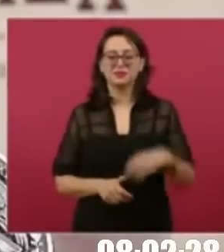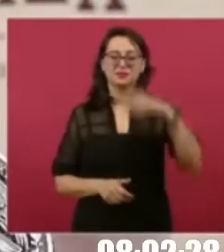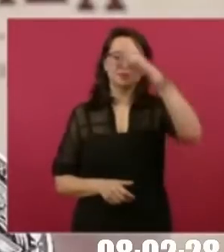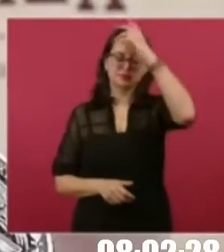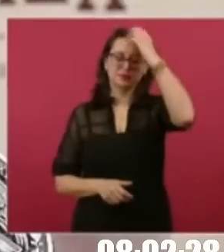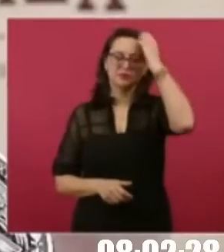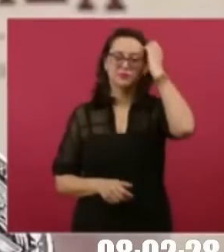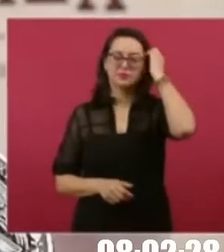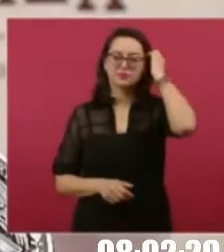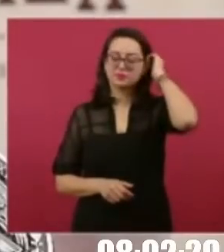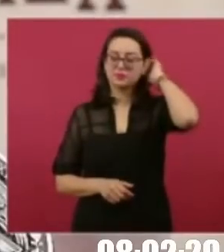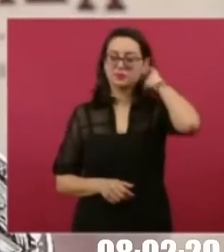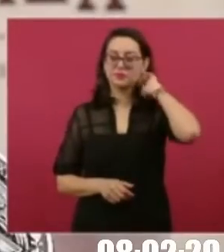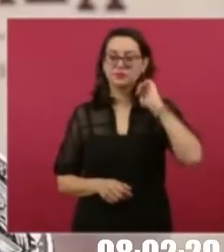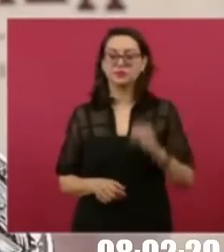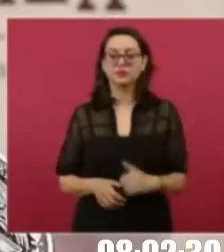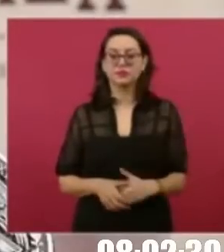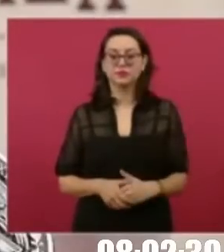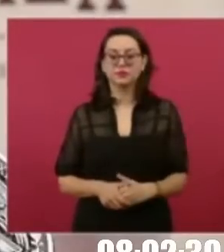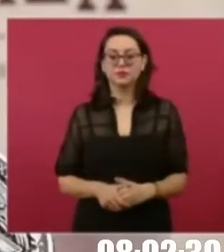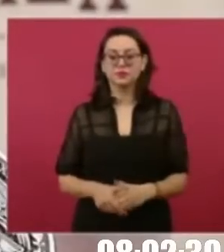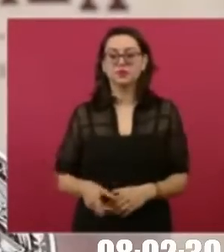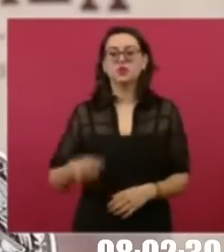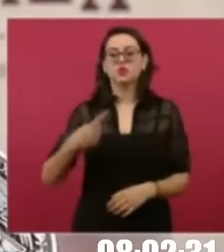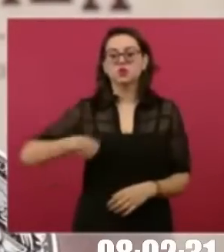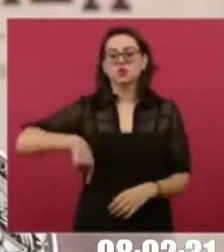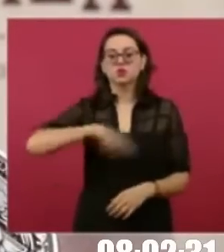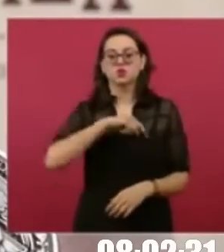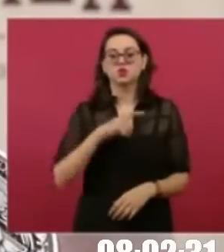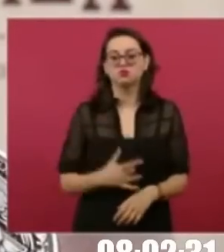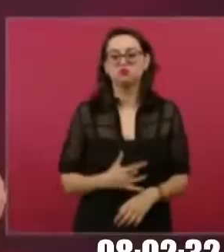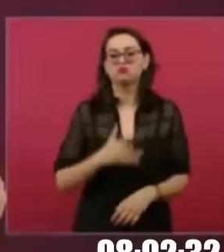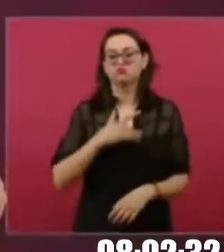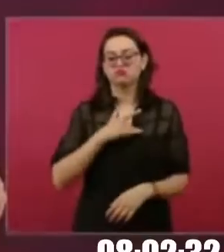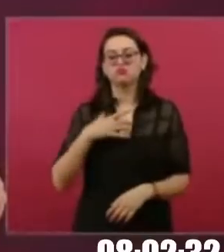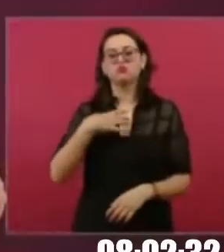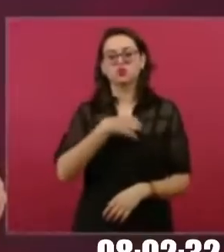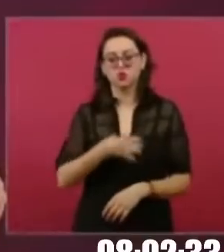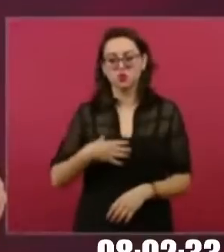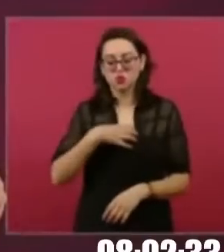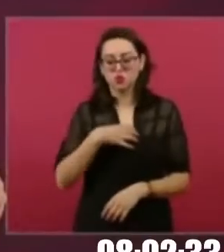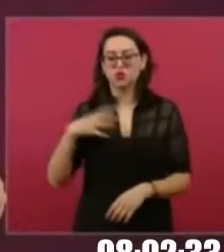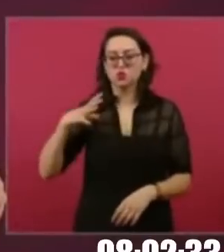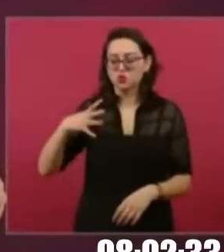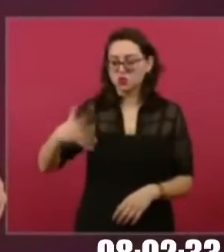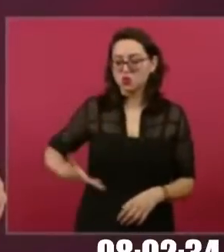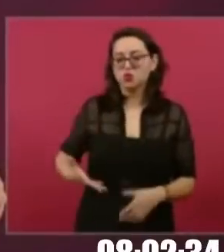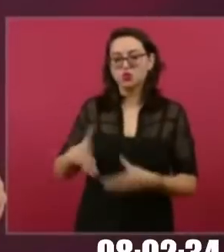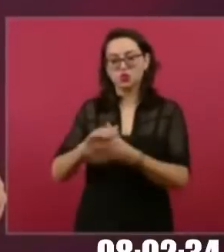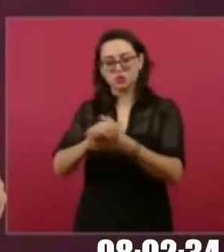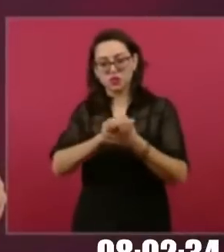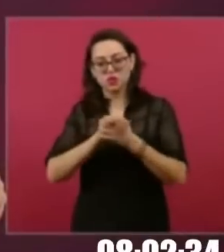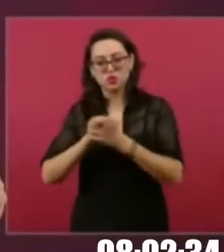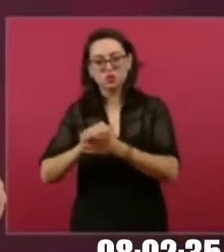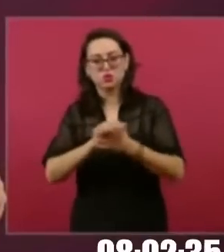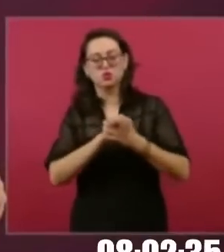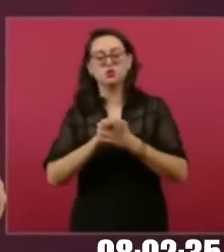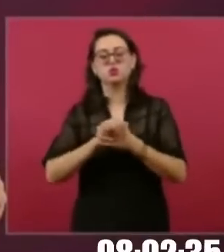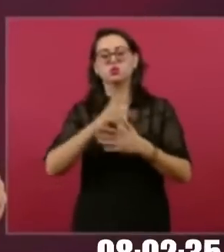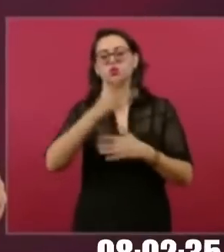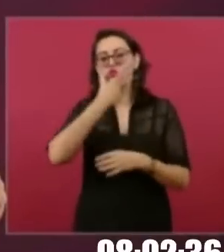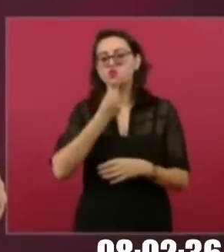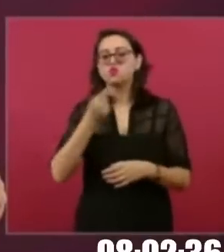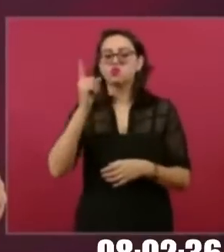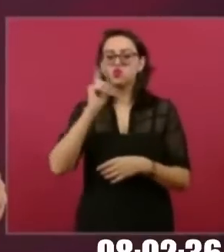decirles que para nosotros es un honor saludar a los médicos a las doctoras a los trabajadores del sector salud de Baja California